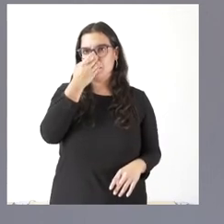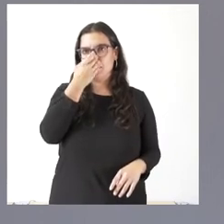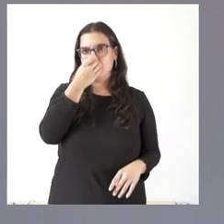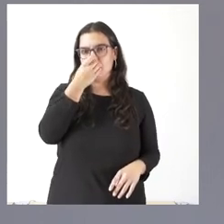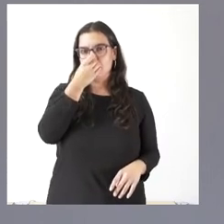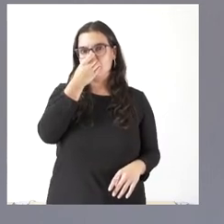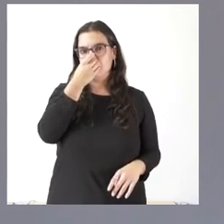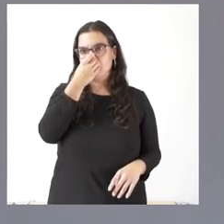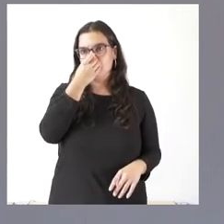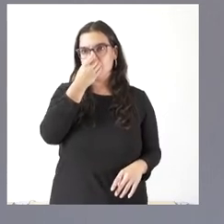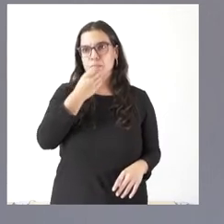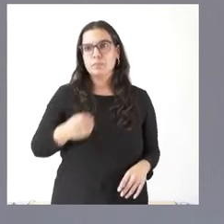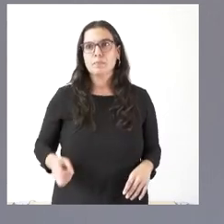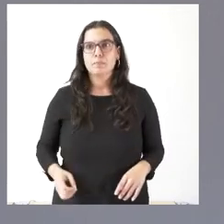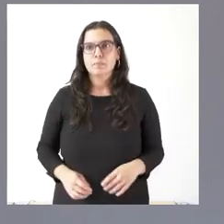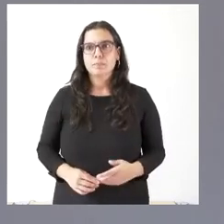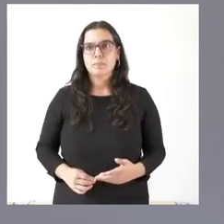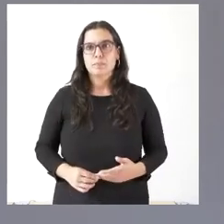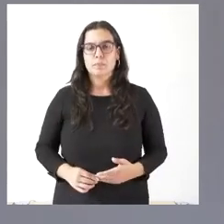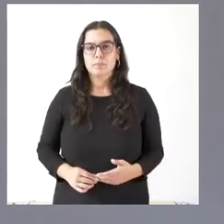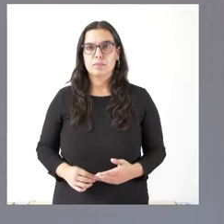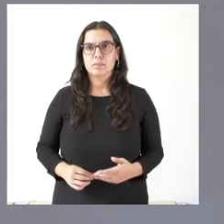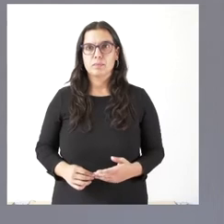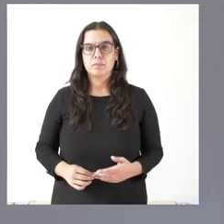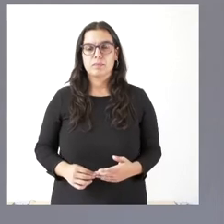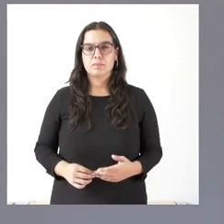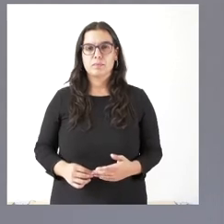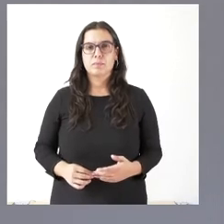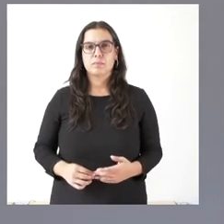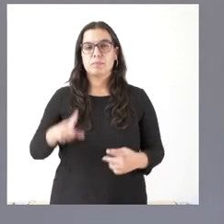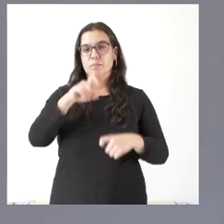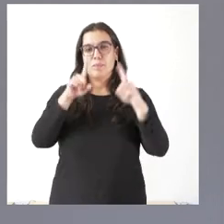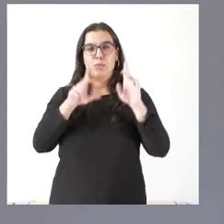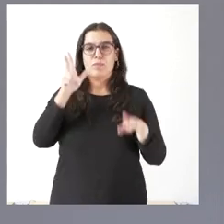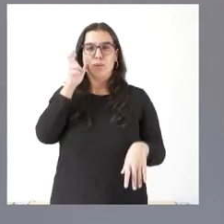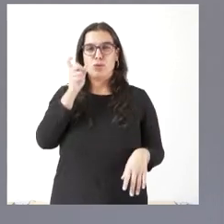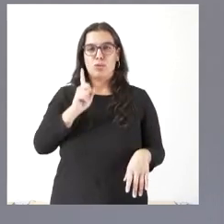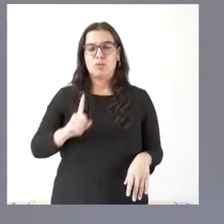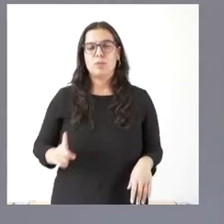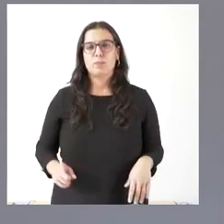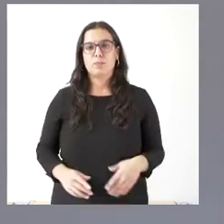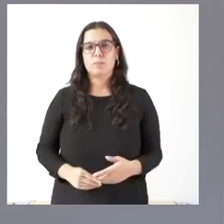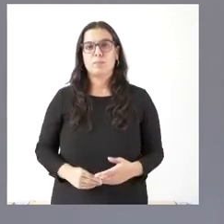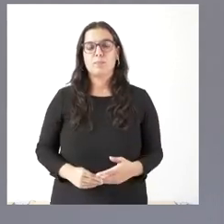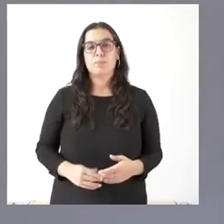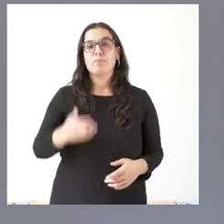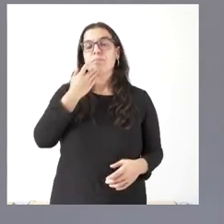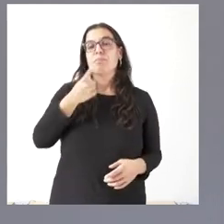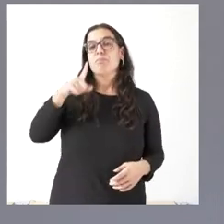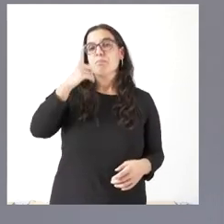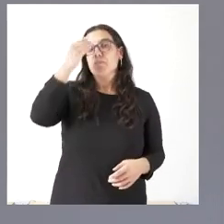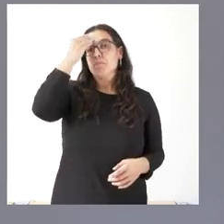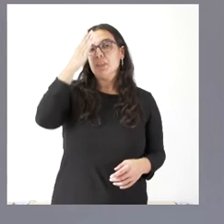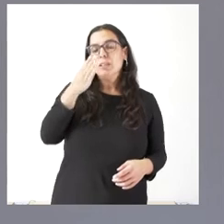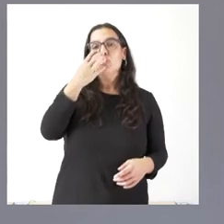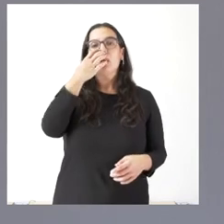conectaba Ponferrada con León y a su vez Ponferrada con Madrid para coger el ave. Si usted ha ganado la Junta y si tienen previsto llevar alguna